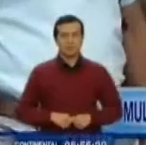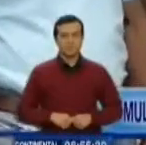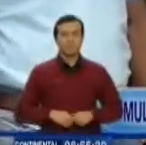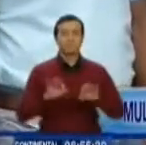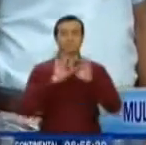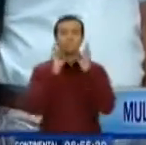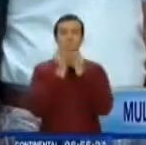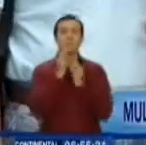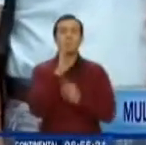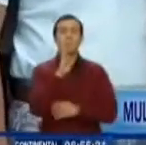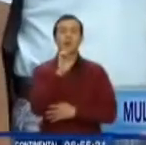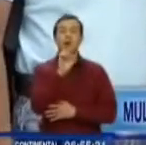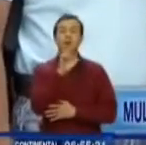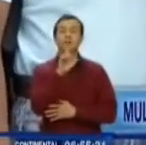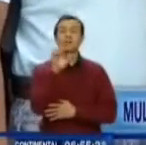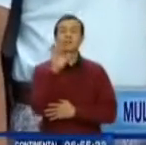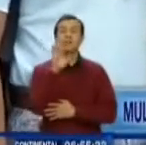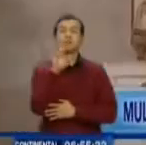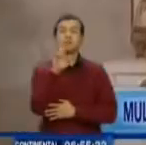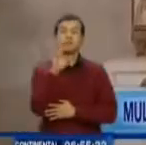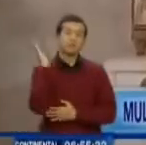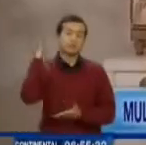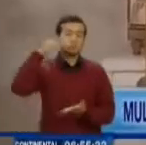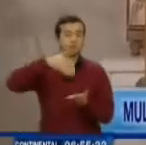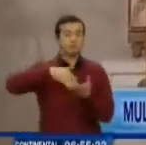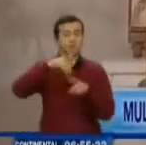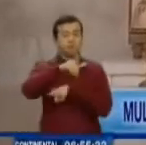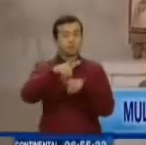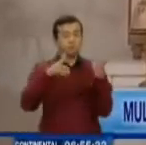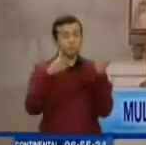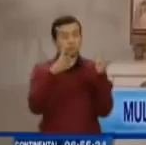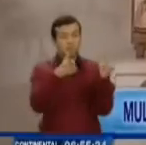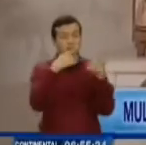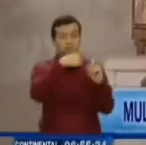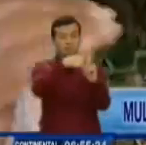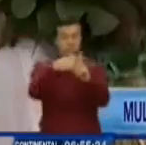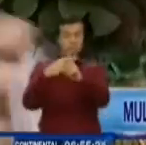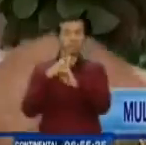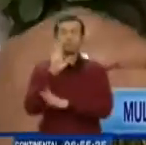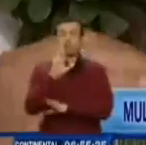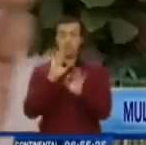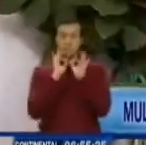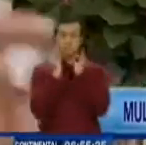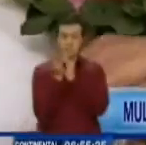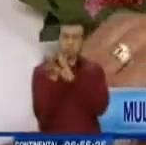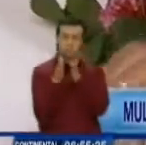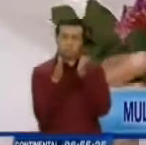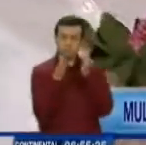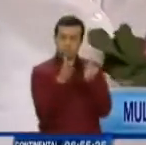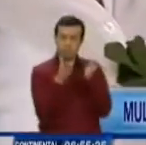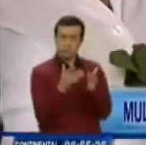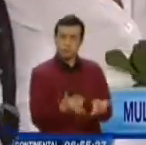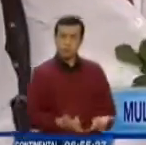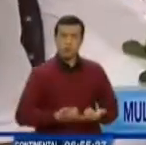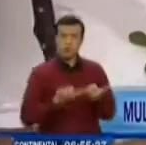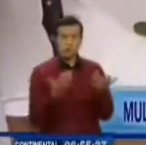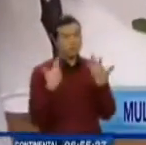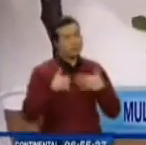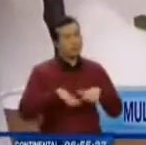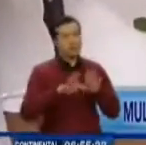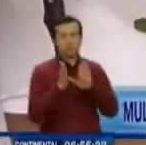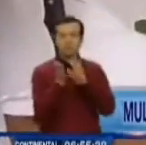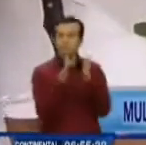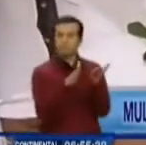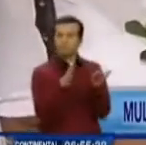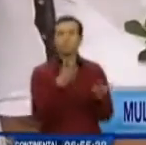Para la familia Ballester Jurados, llegar unidos hasta el mausoleo familiar donde descansan los restos de sus seres amados, quienes hoy están en el más allá,